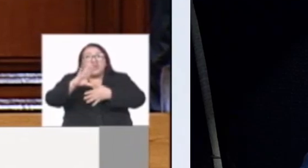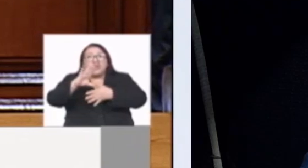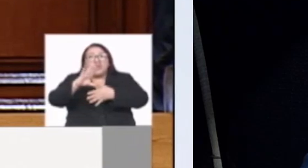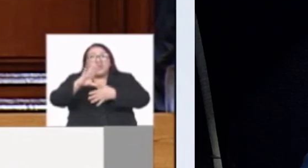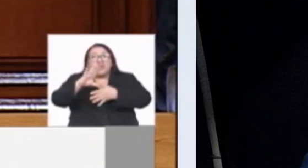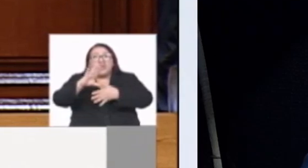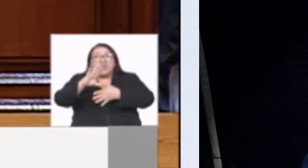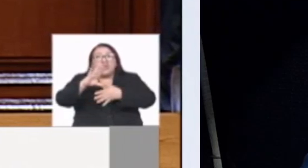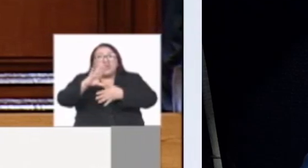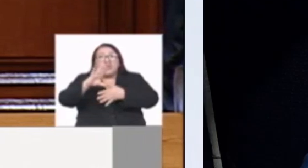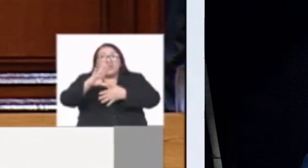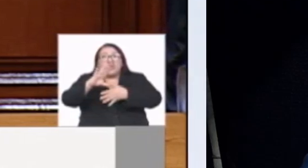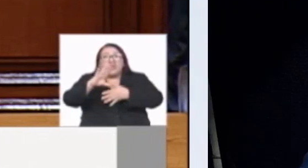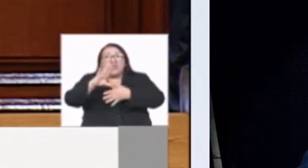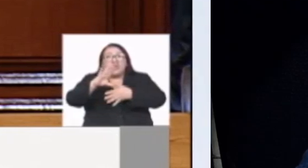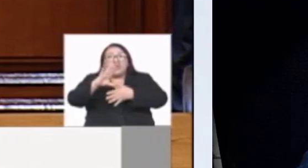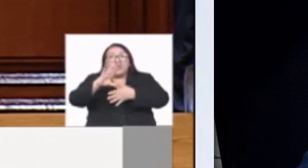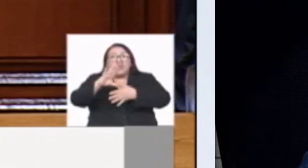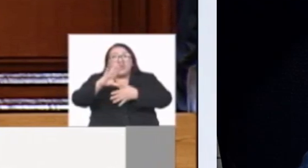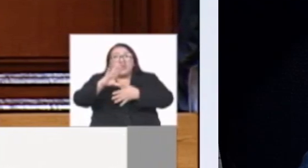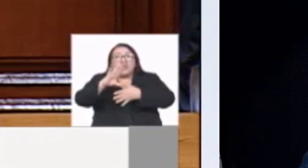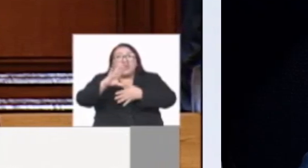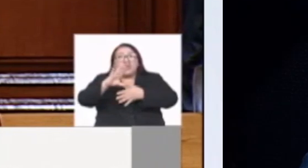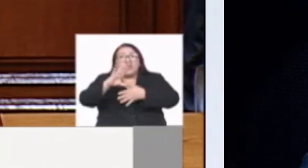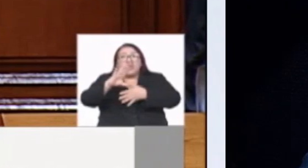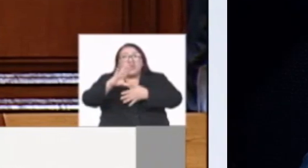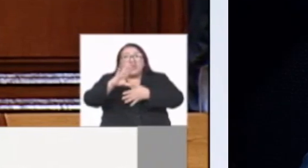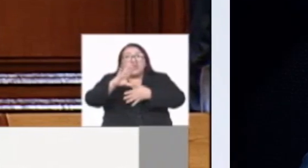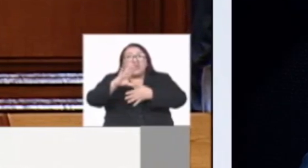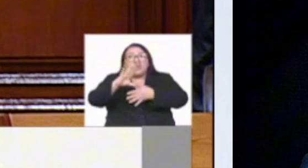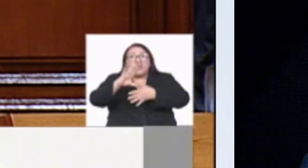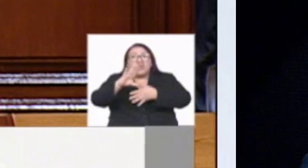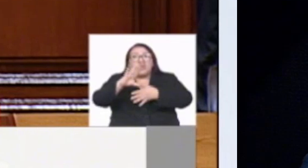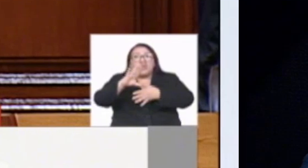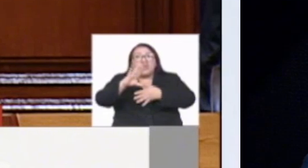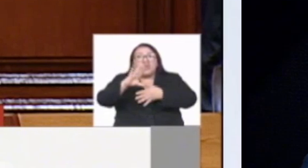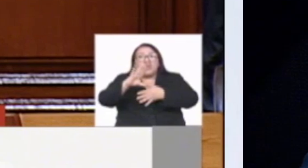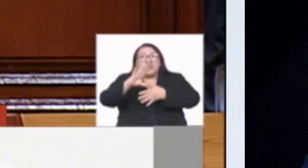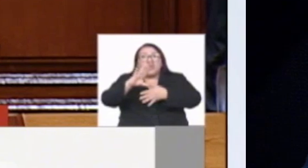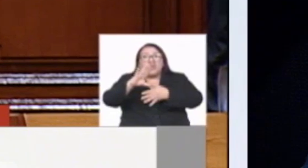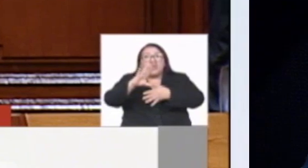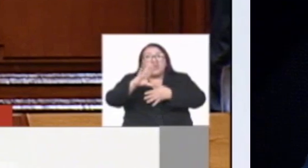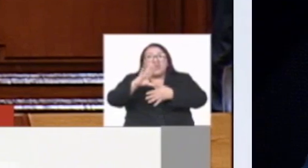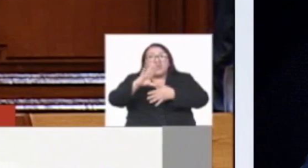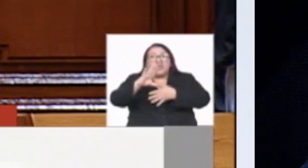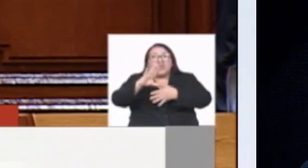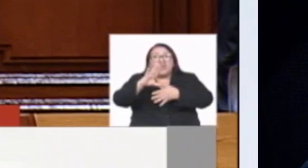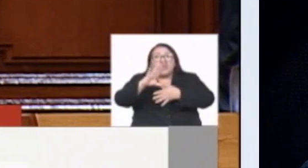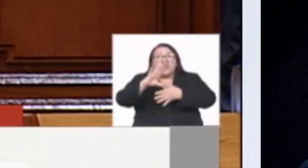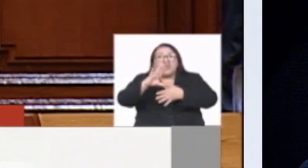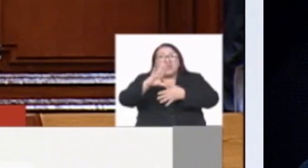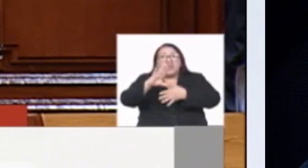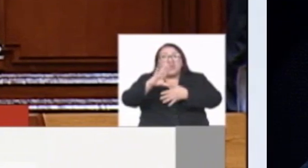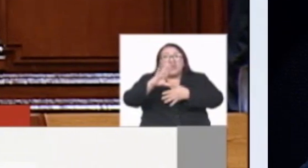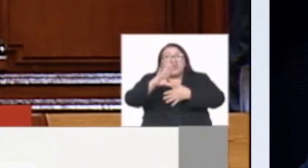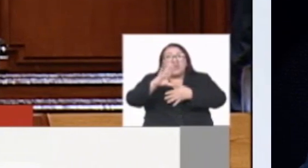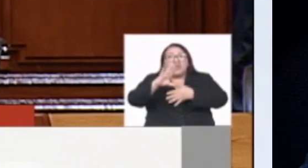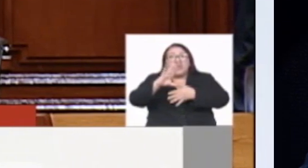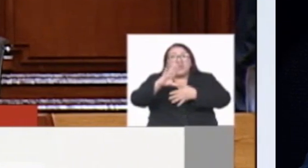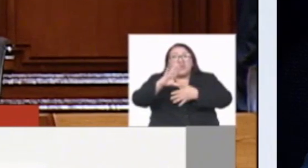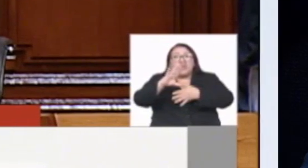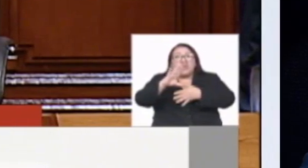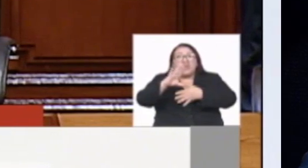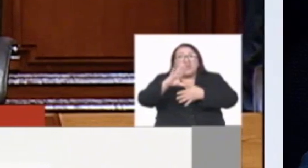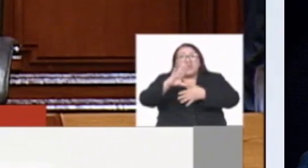conformada por Eduardo Salguana, Patricia Juárez, Waldemar Cerrón y Alejandro Cavero,